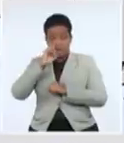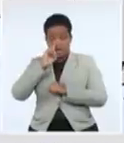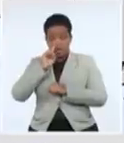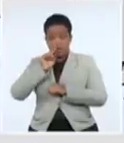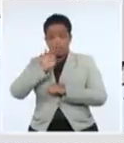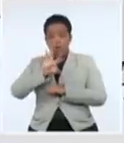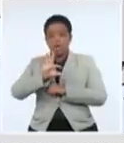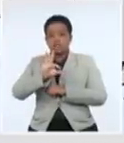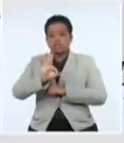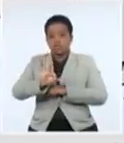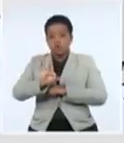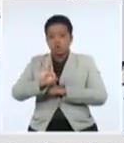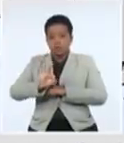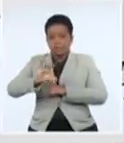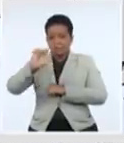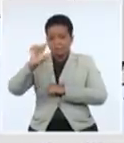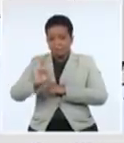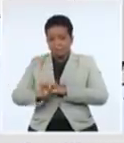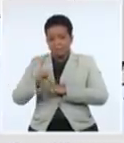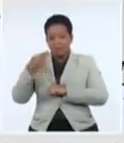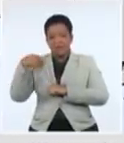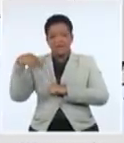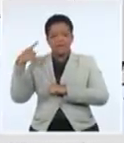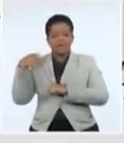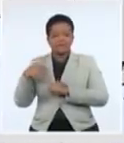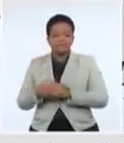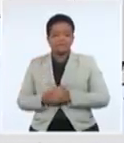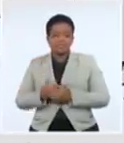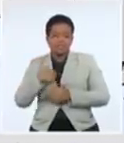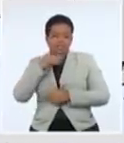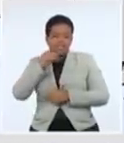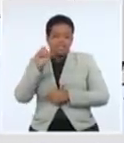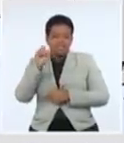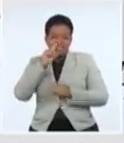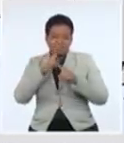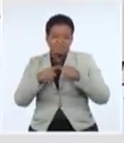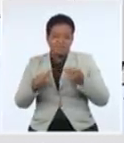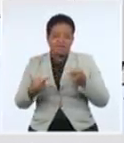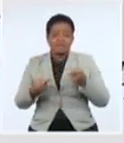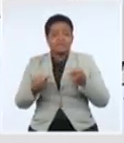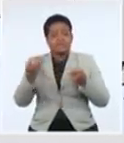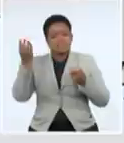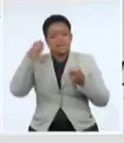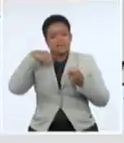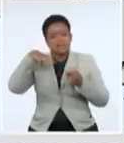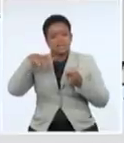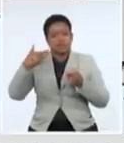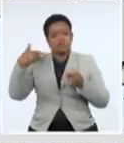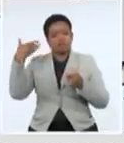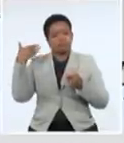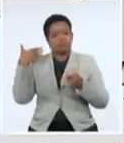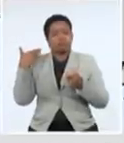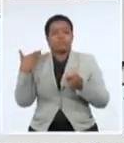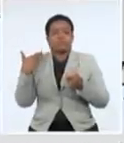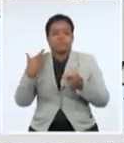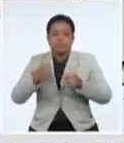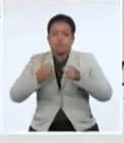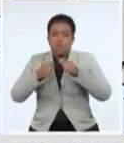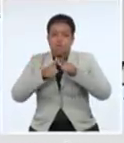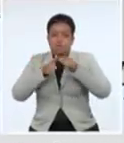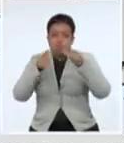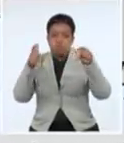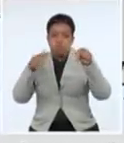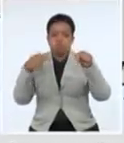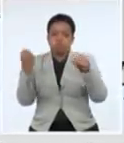48 casos en el día de ayer. Digo finalmente porque Pinar del Río ha trabajado muy duro para poder